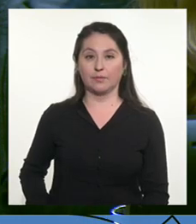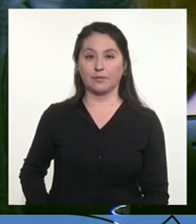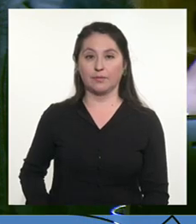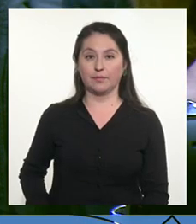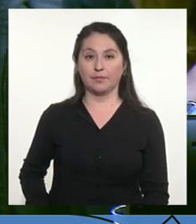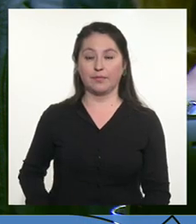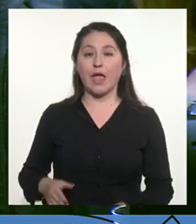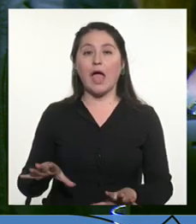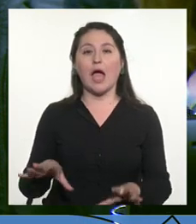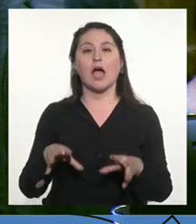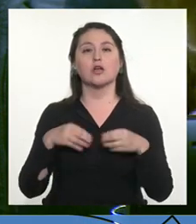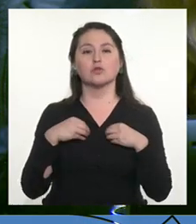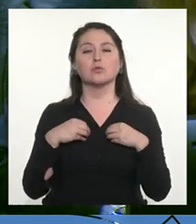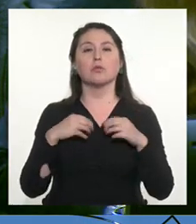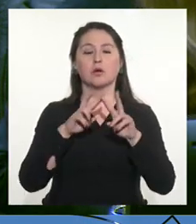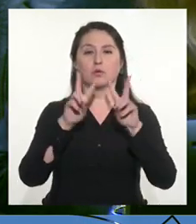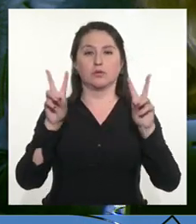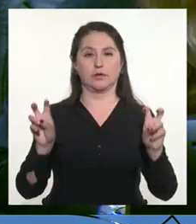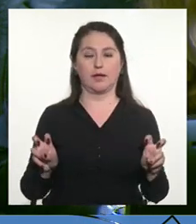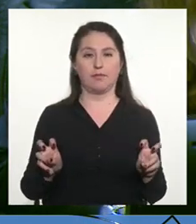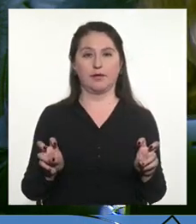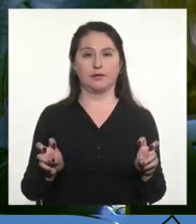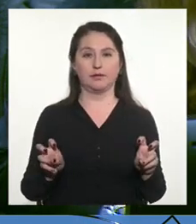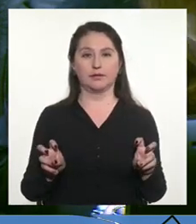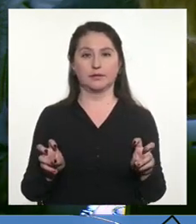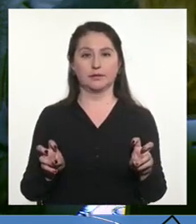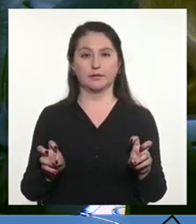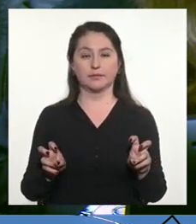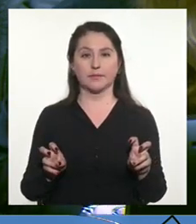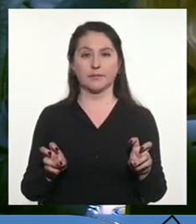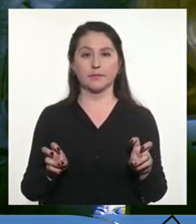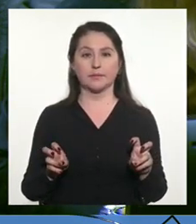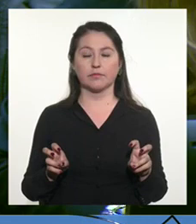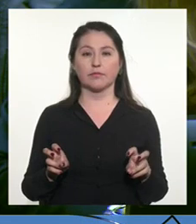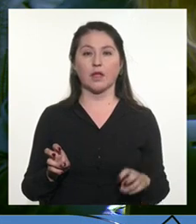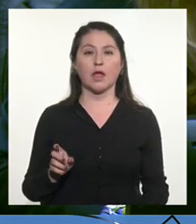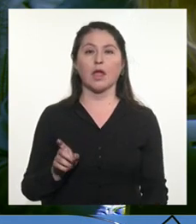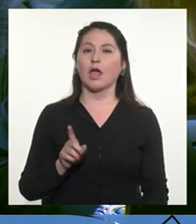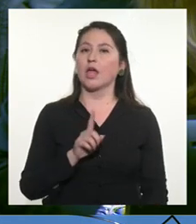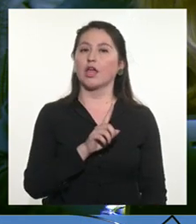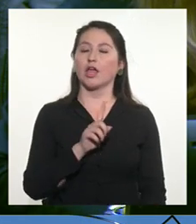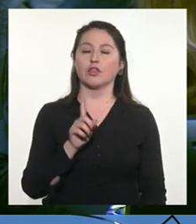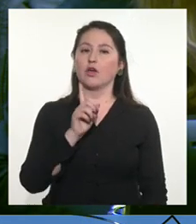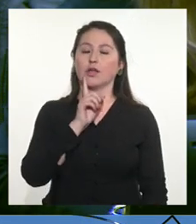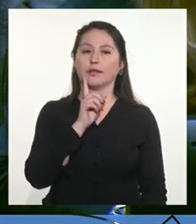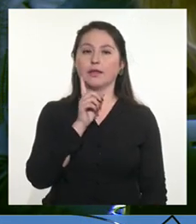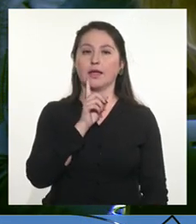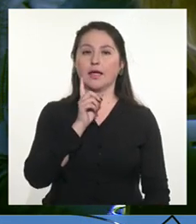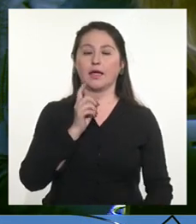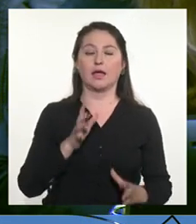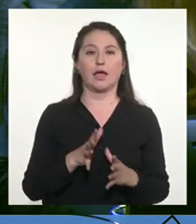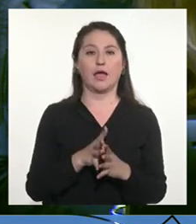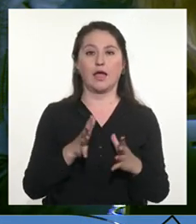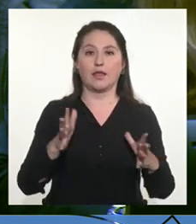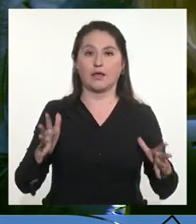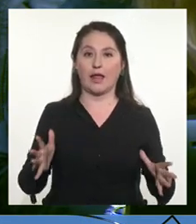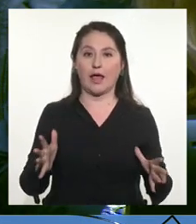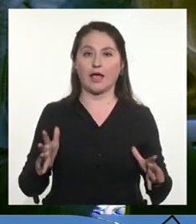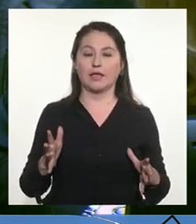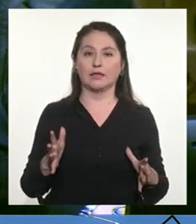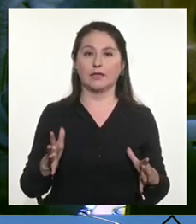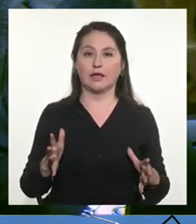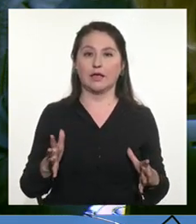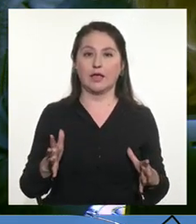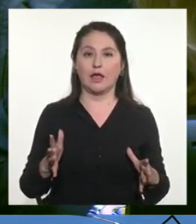asume un tema que no tendrá la espectacularidad no tendrá las luces